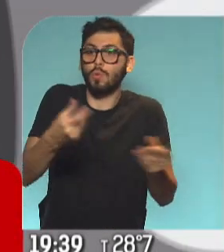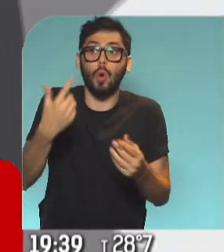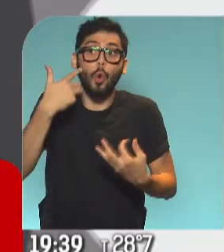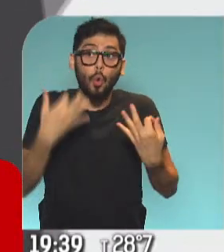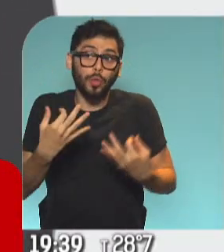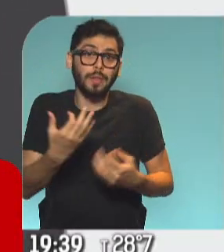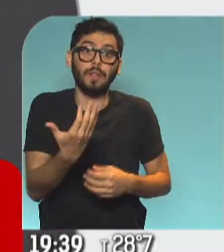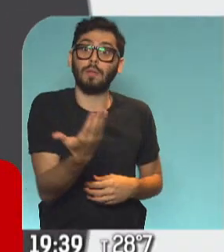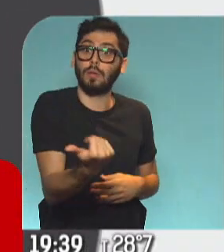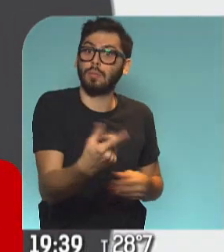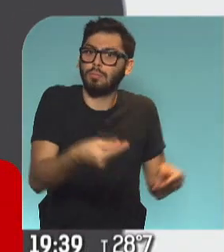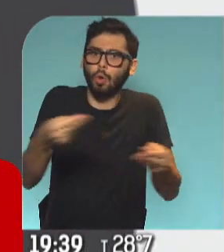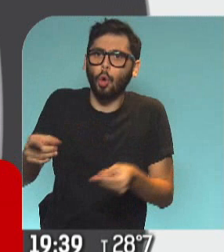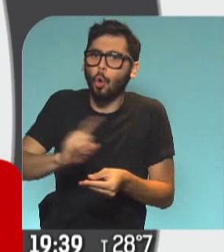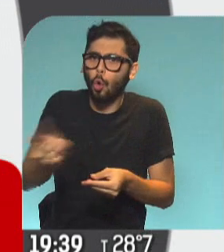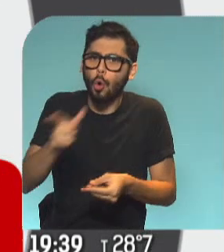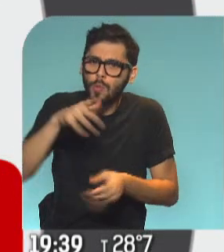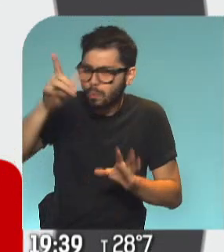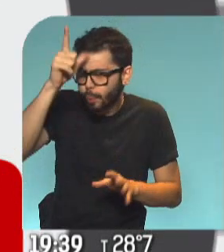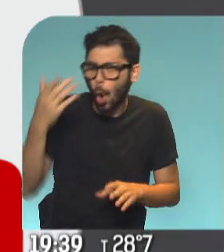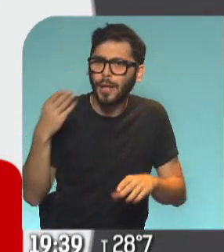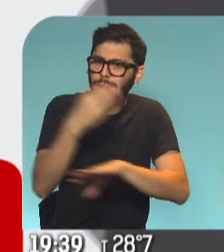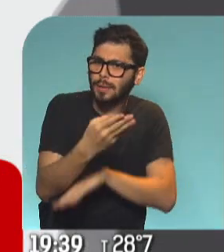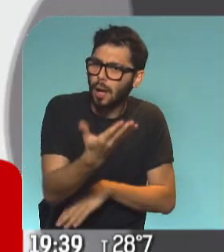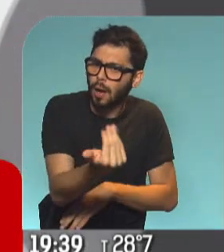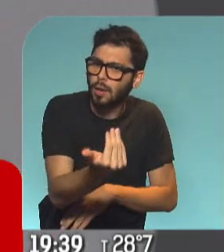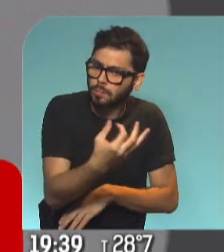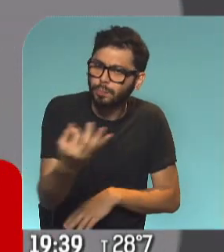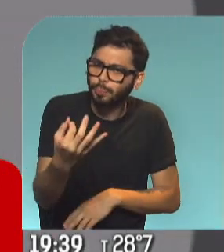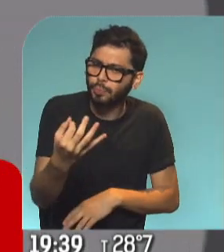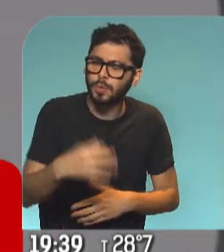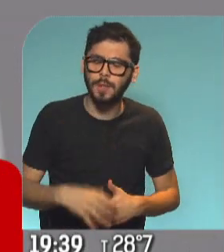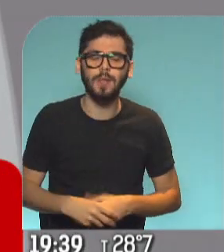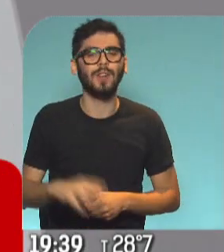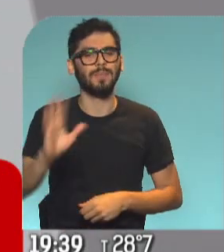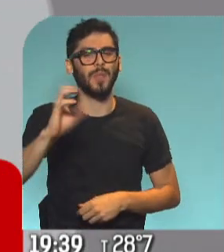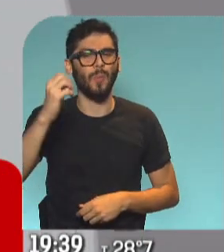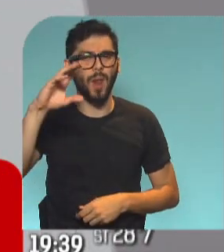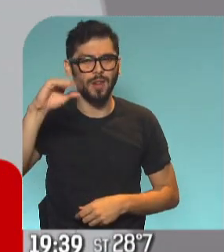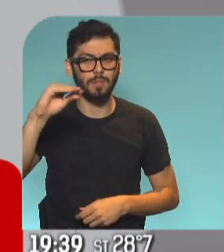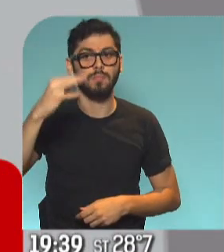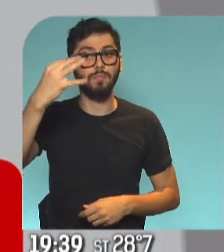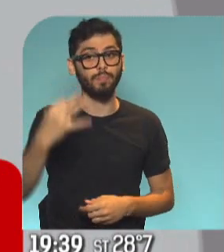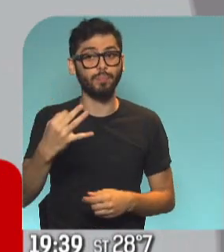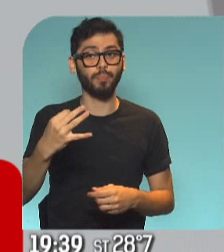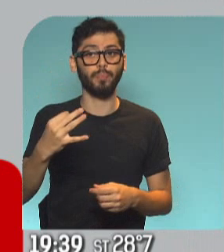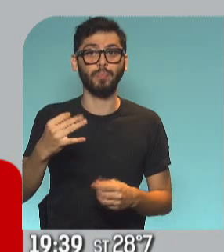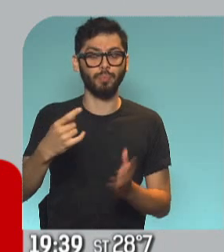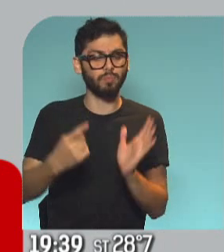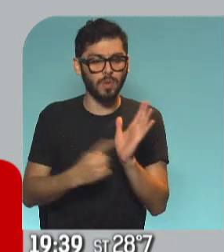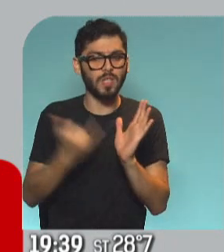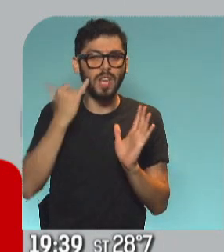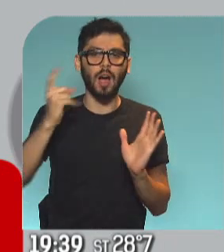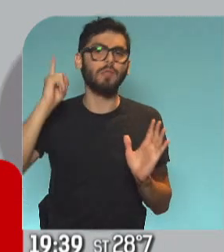allanamiento. Gabriel, contanos qué está pasando. ¿Qué tal? ¿Cómo te va? Muy buenas noches. Es una orden de allanamiento.